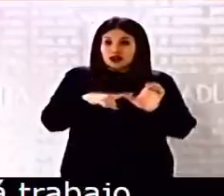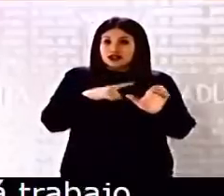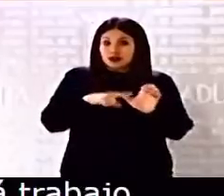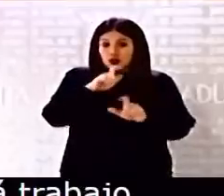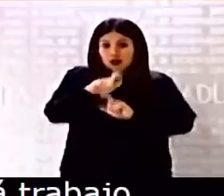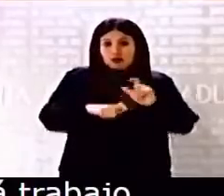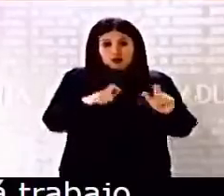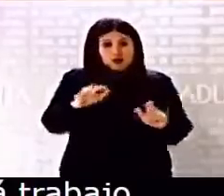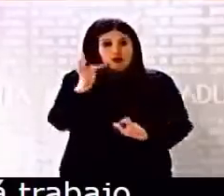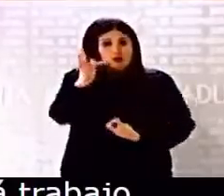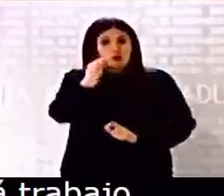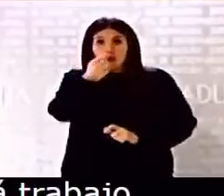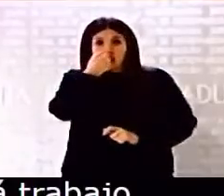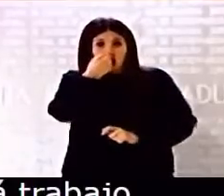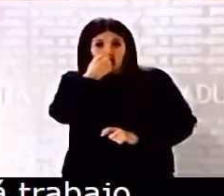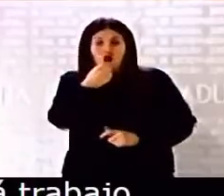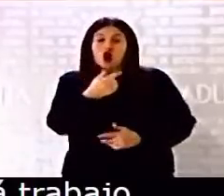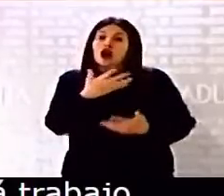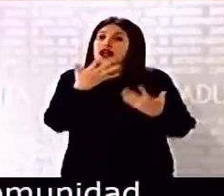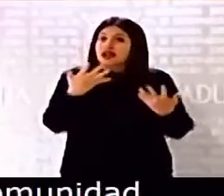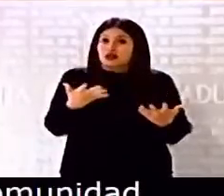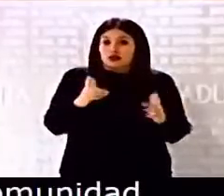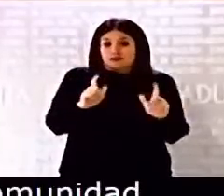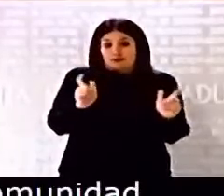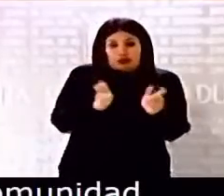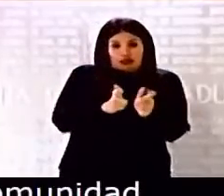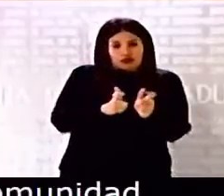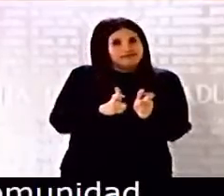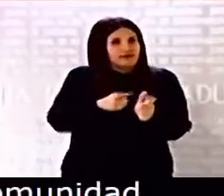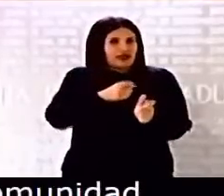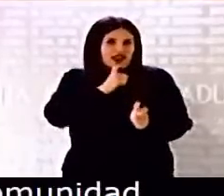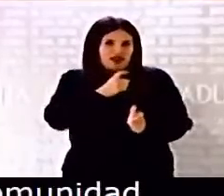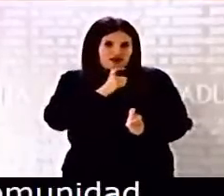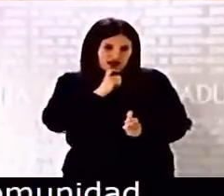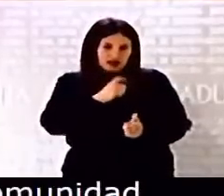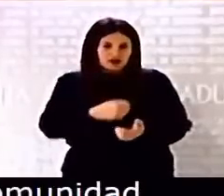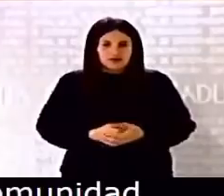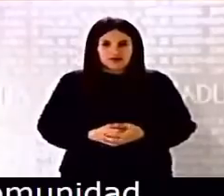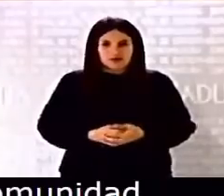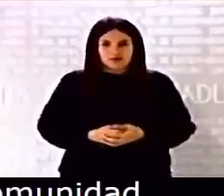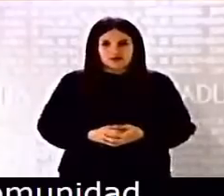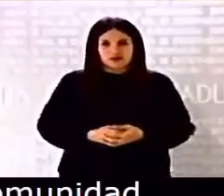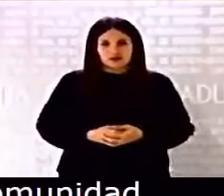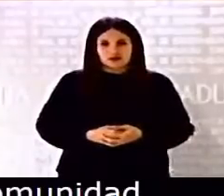y en ese sentido pues vamos a tener más dificultades.